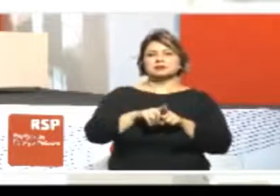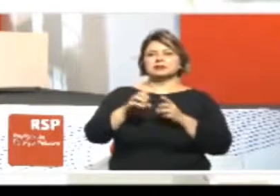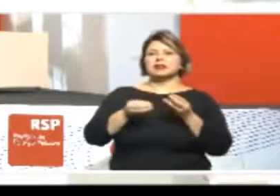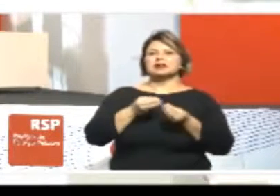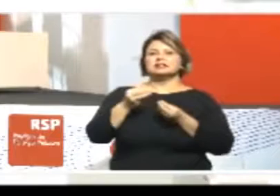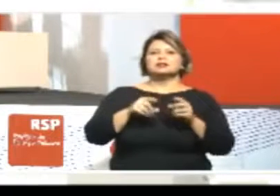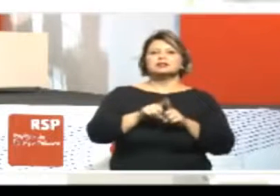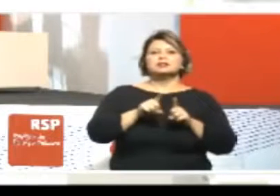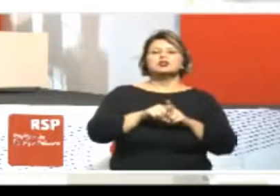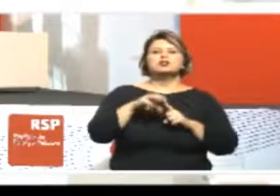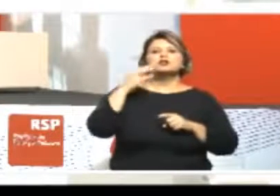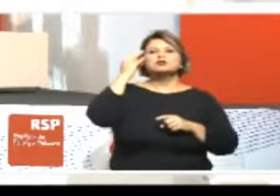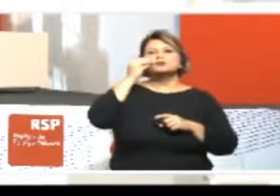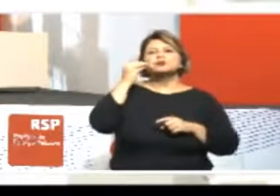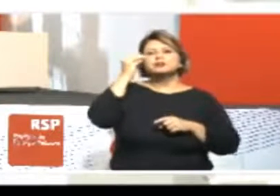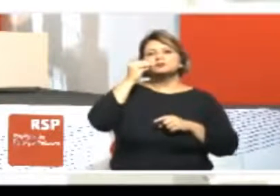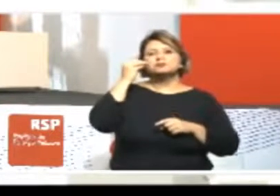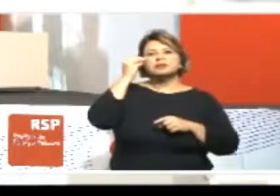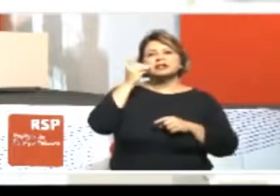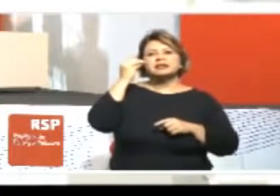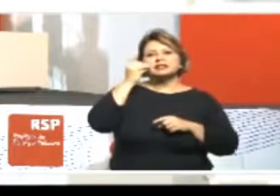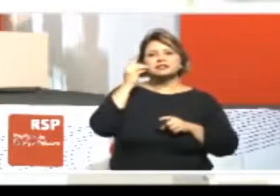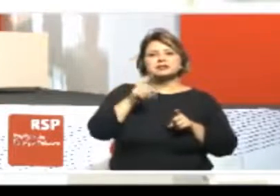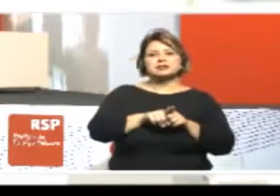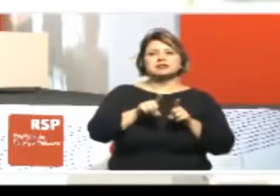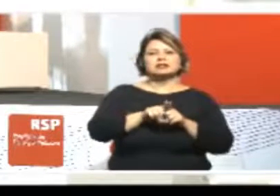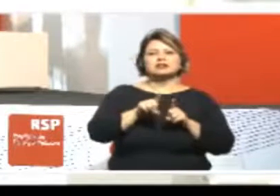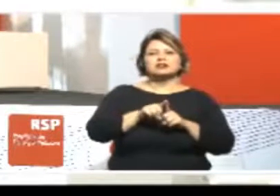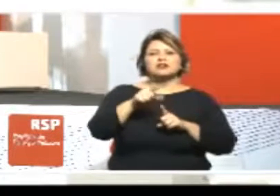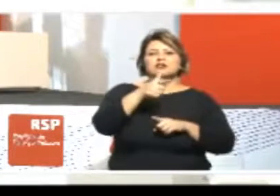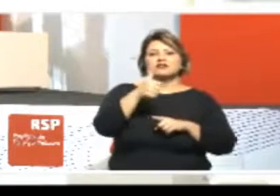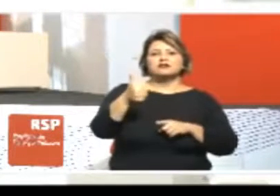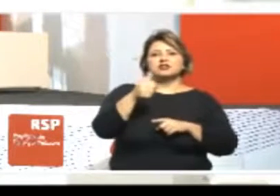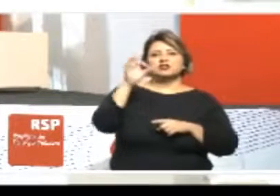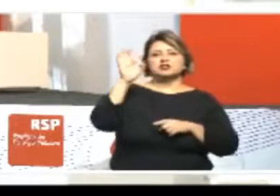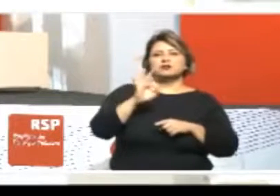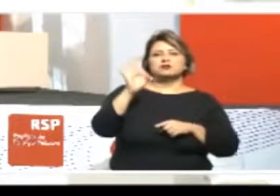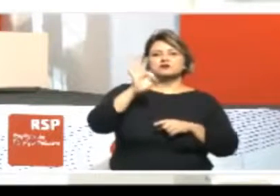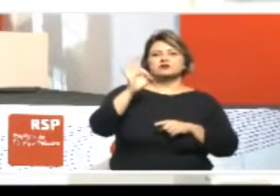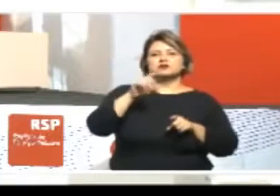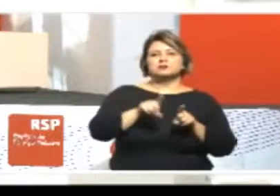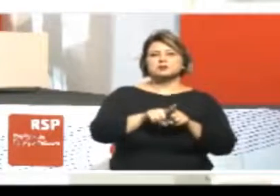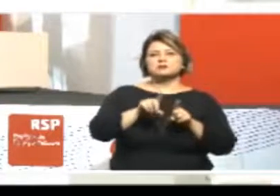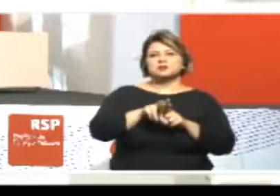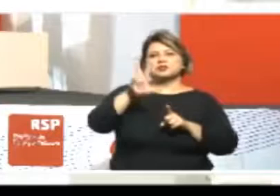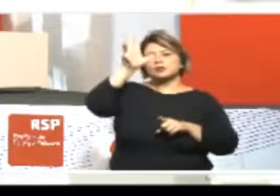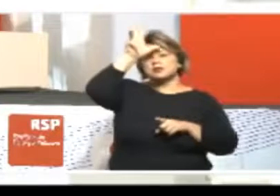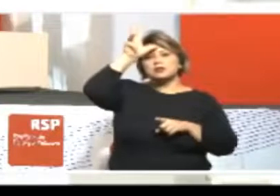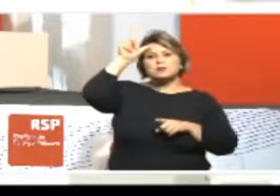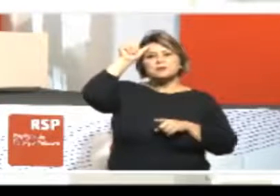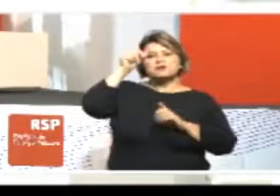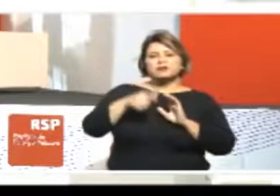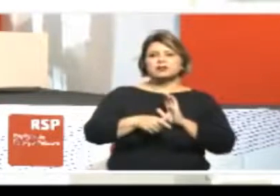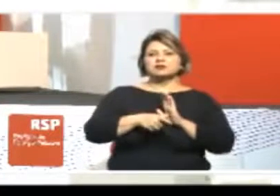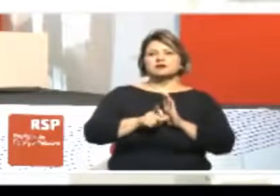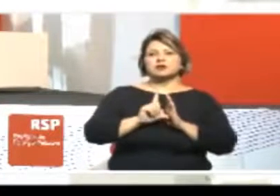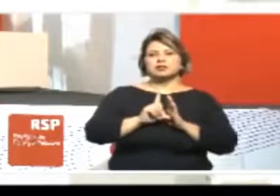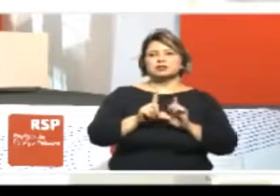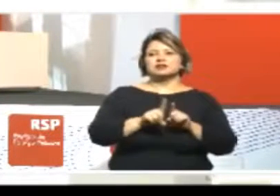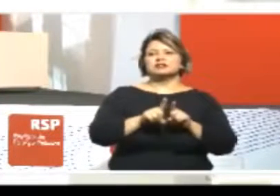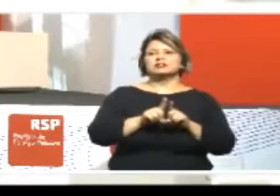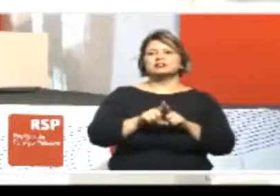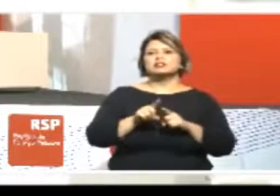vimos que solamente el 21% habían sido alcaldes anteriormente, aunque la Constitución prohibía en ese entonces que no